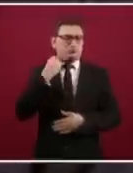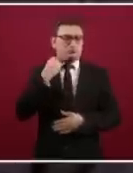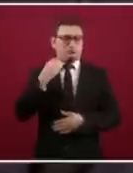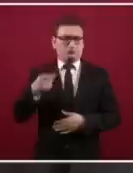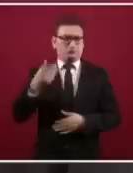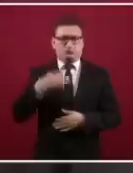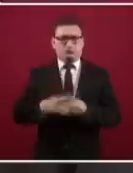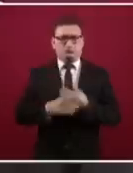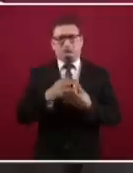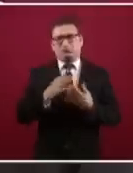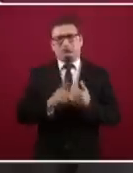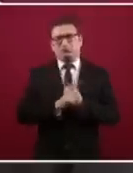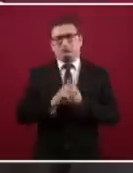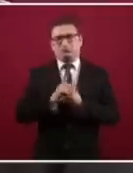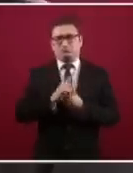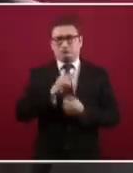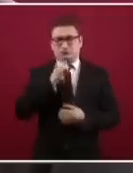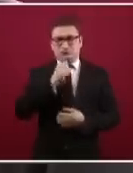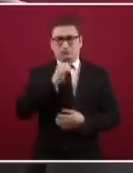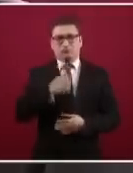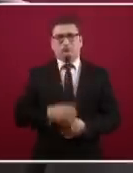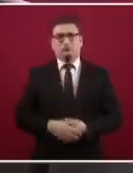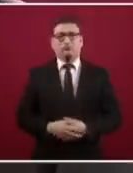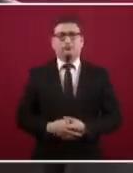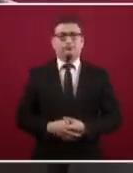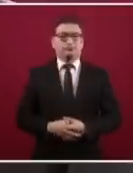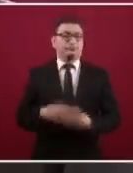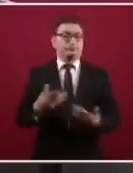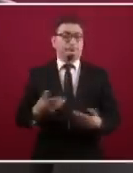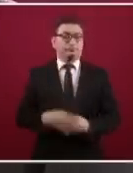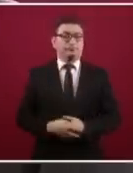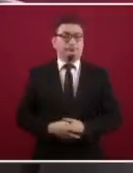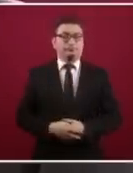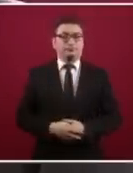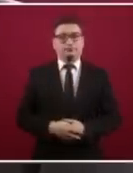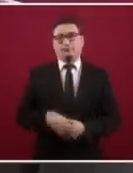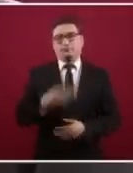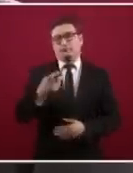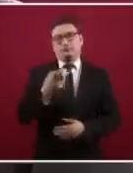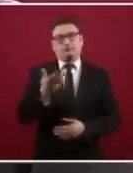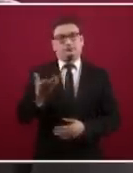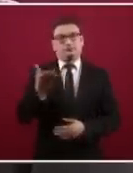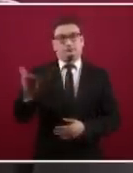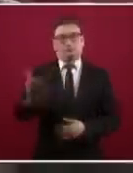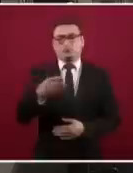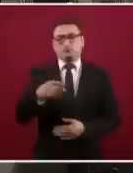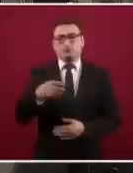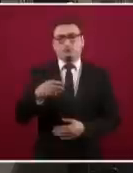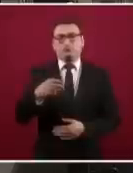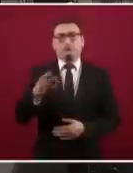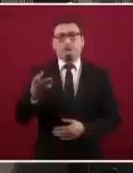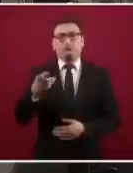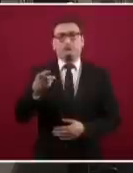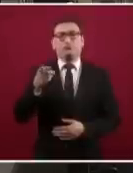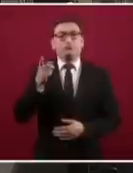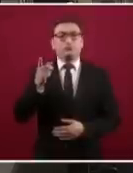no hay ningún problema. Entonces, es cosa de que vuelva